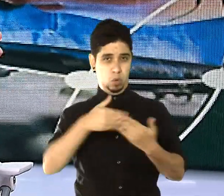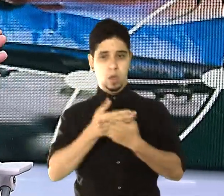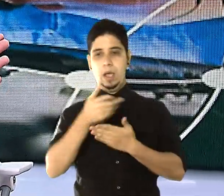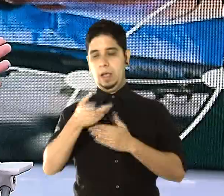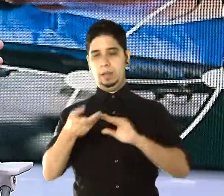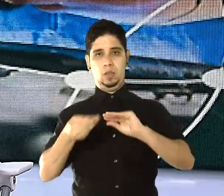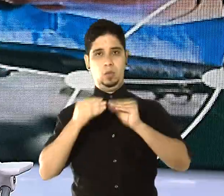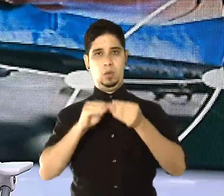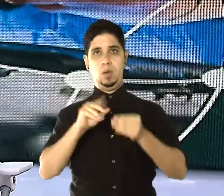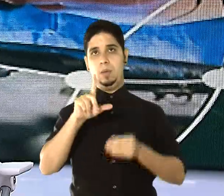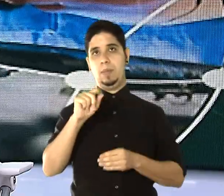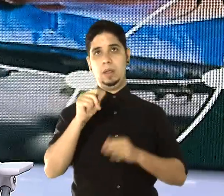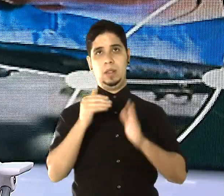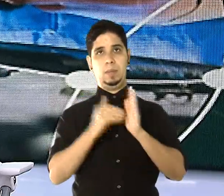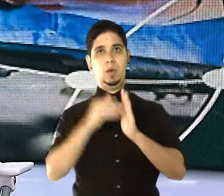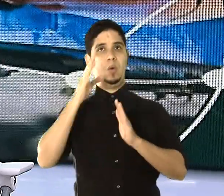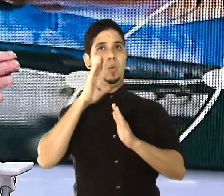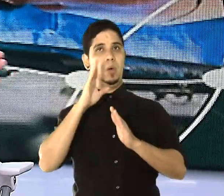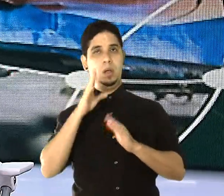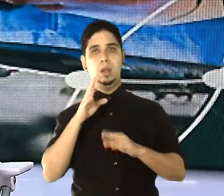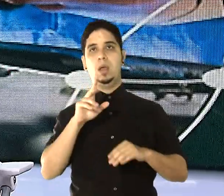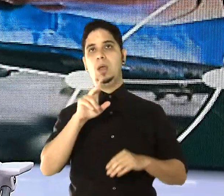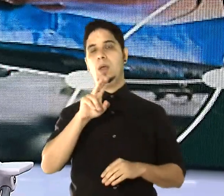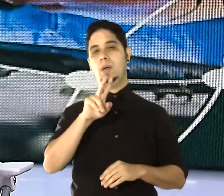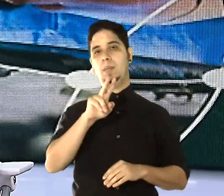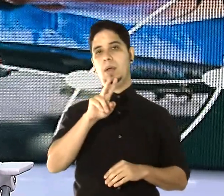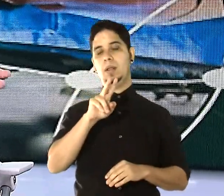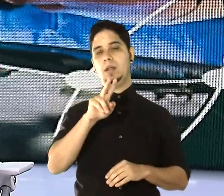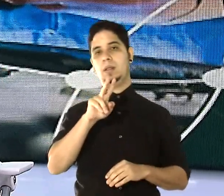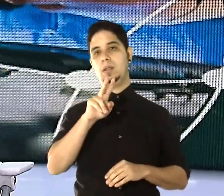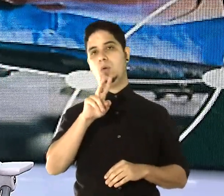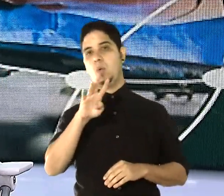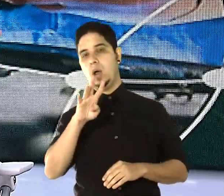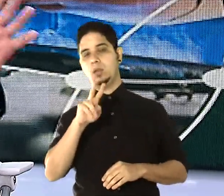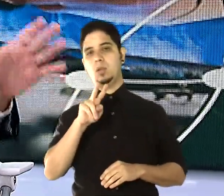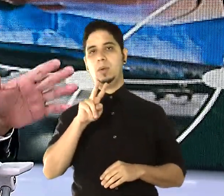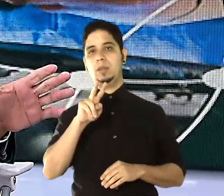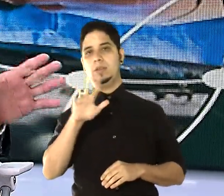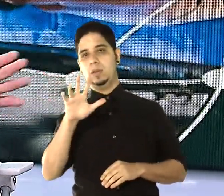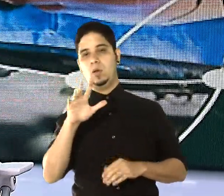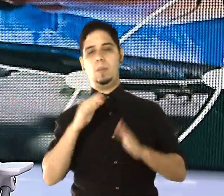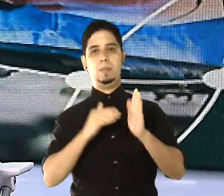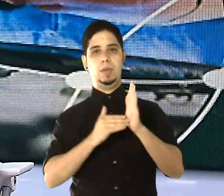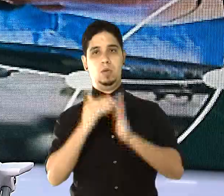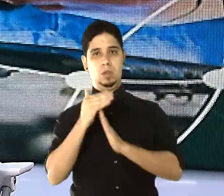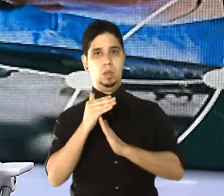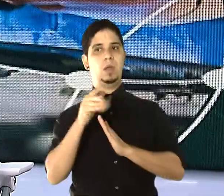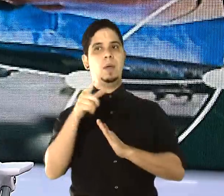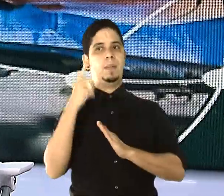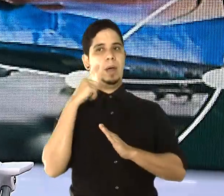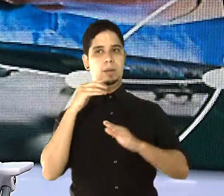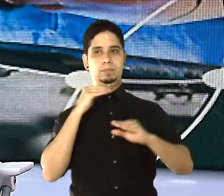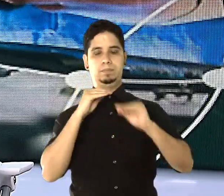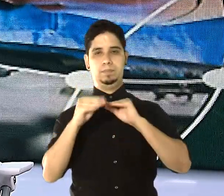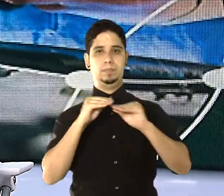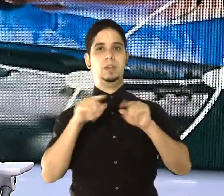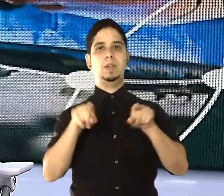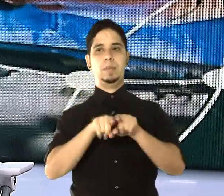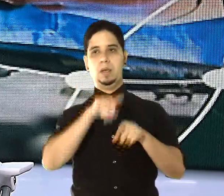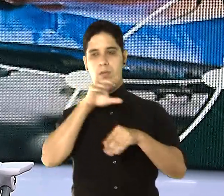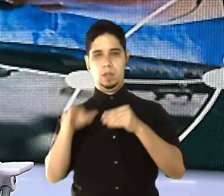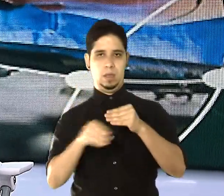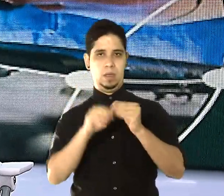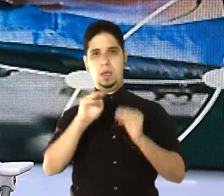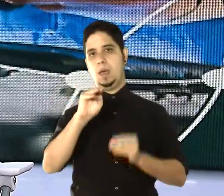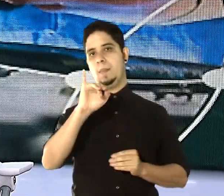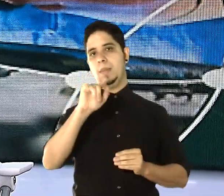número de 20,000 debe estar subiendo como a unos 23, 24 mil millones en total de reconstrucción de daños. Además de los de mitigación que viste